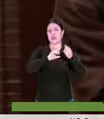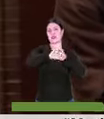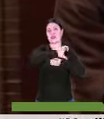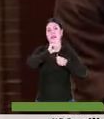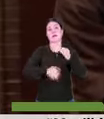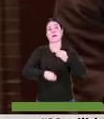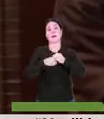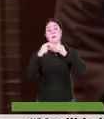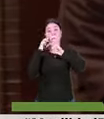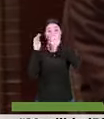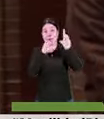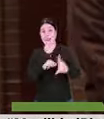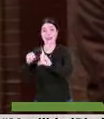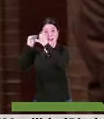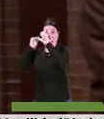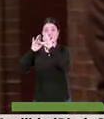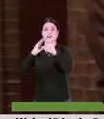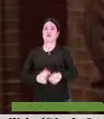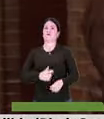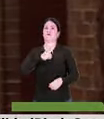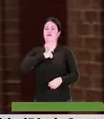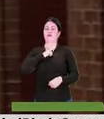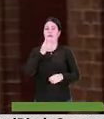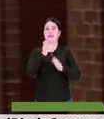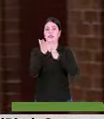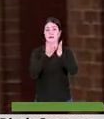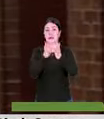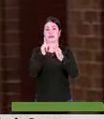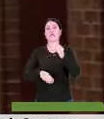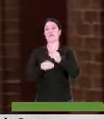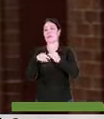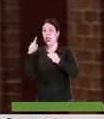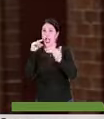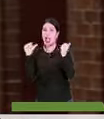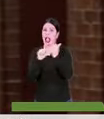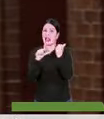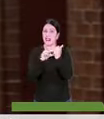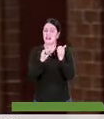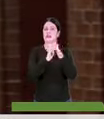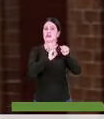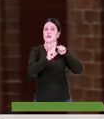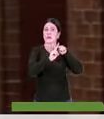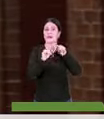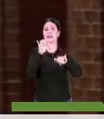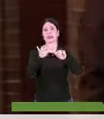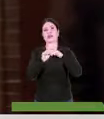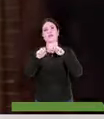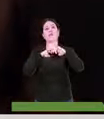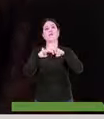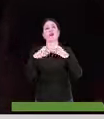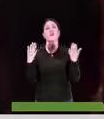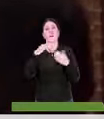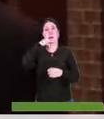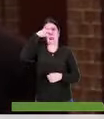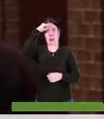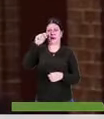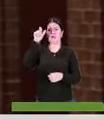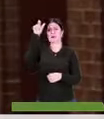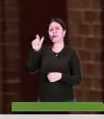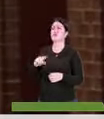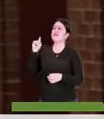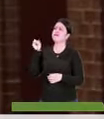ingeniería civil. Ha sido subgerente de Transmilenio S.A., asesor de transporte urbano y secretario de movilidad de Medellín. Tiene más de 18